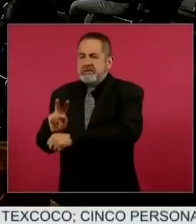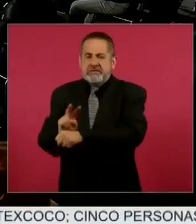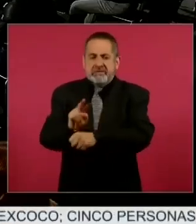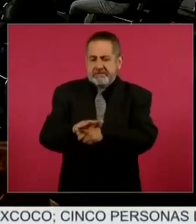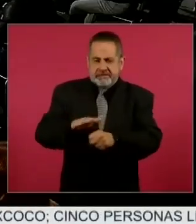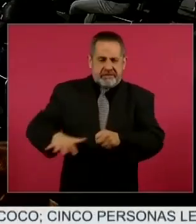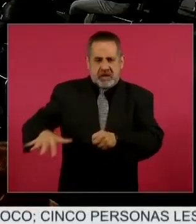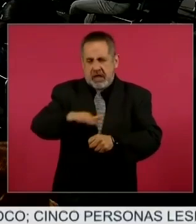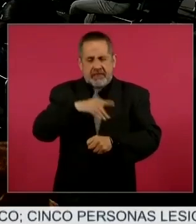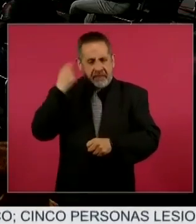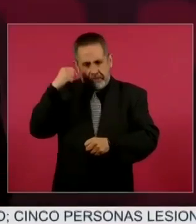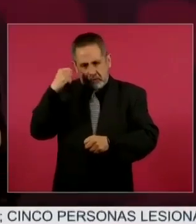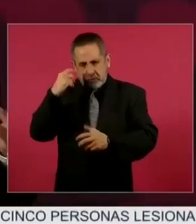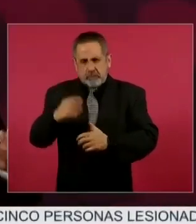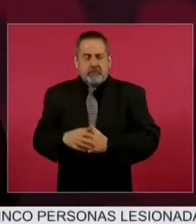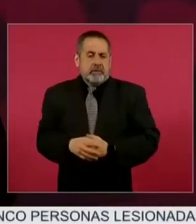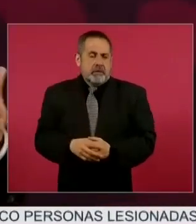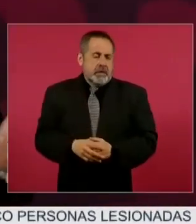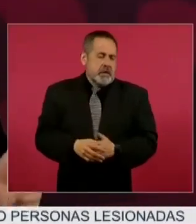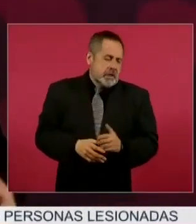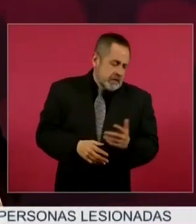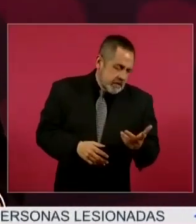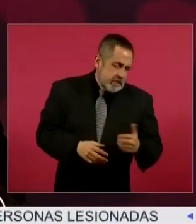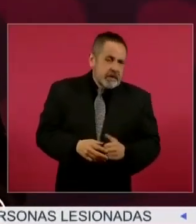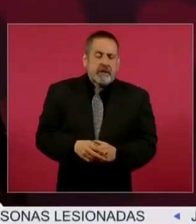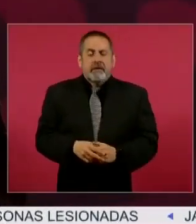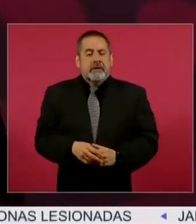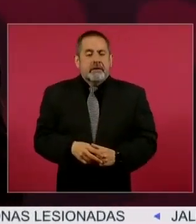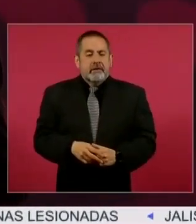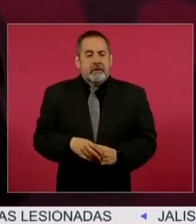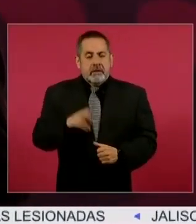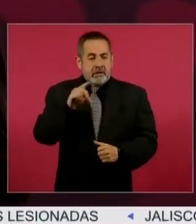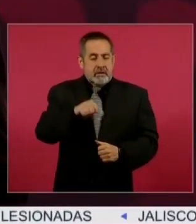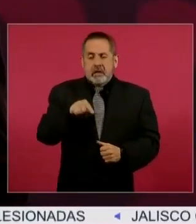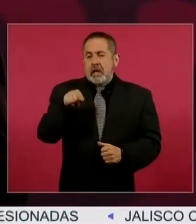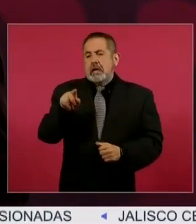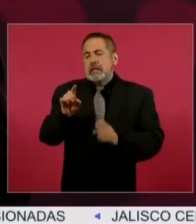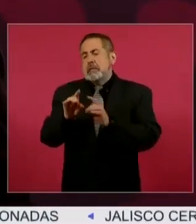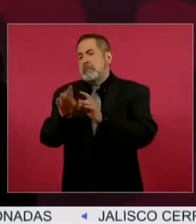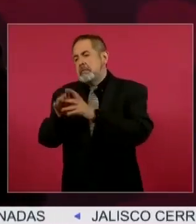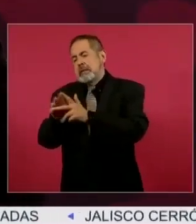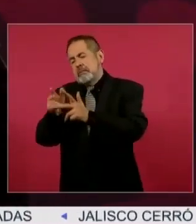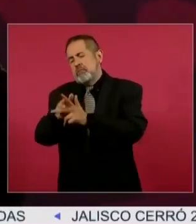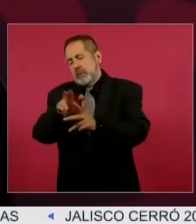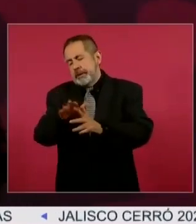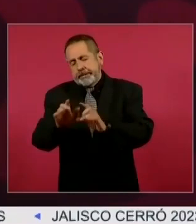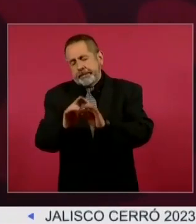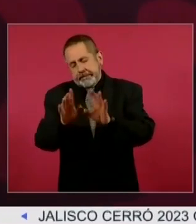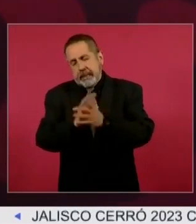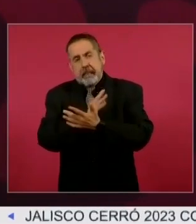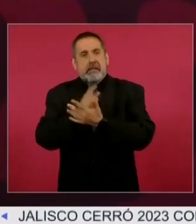Y digo propaganda porque afortunadamente no pasa a mayores, pero sí